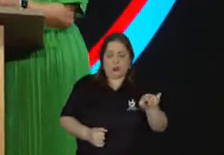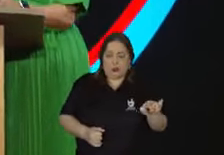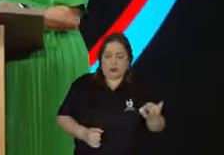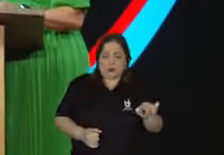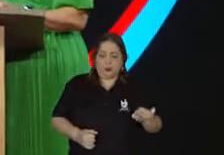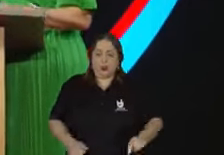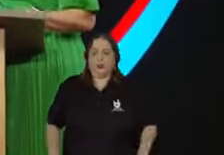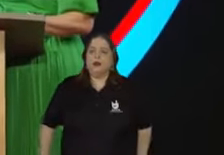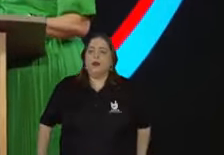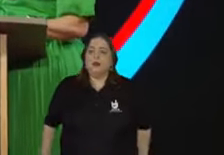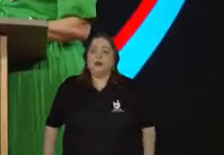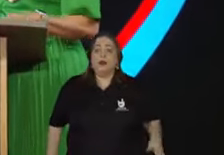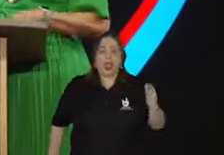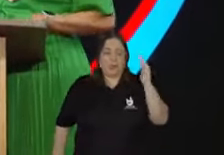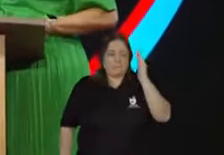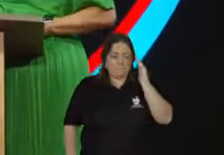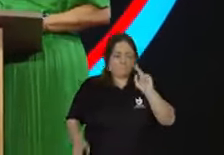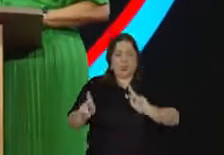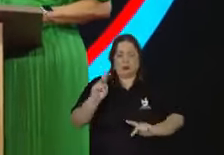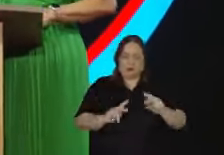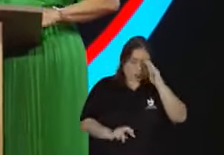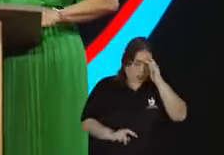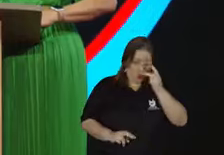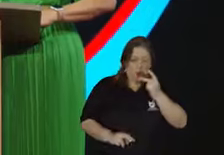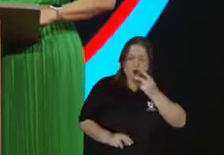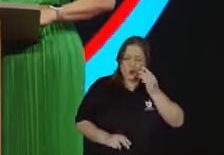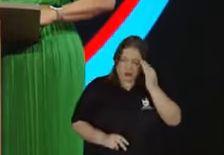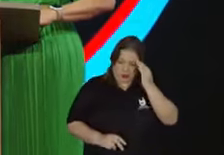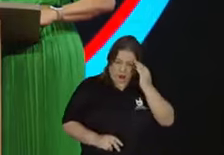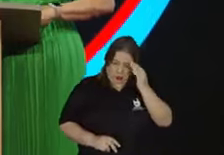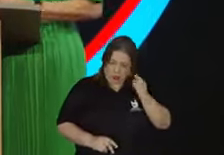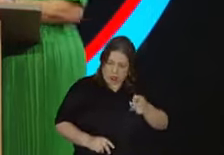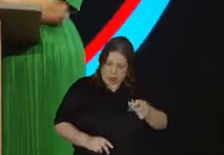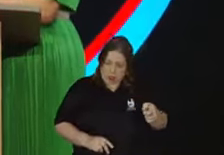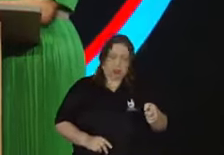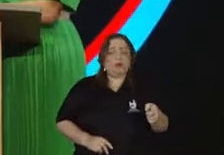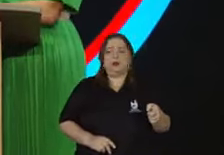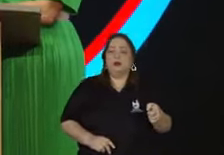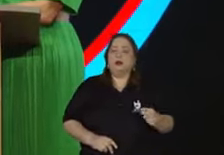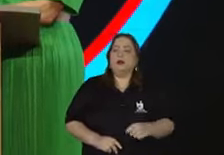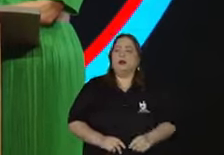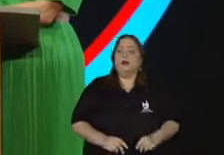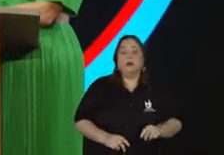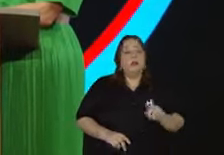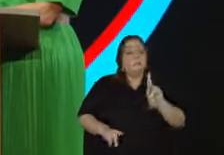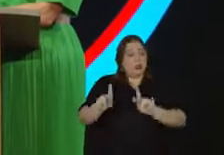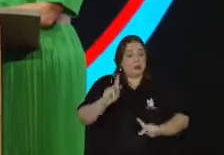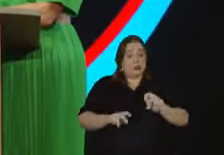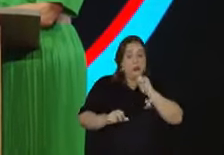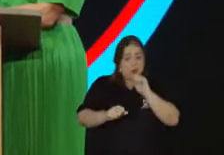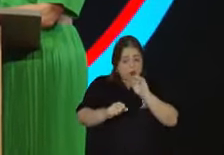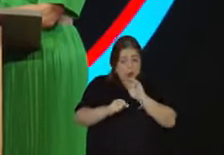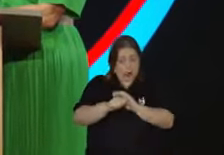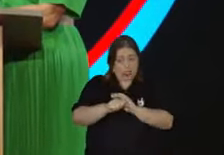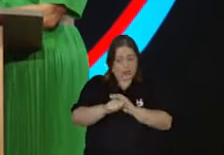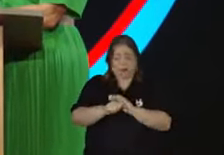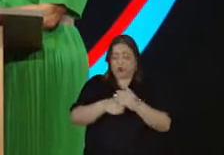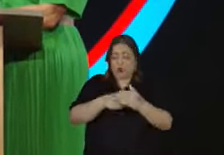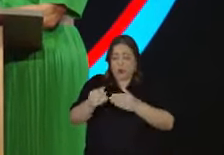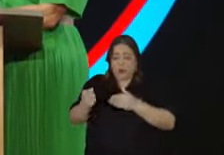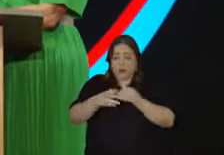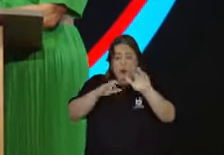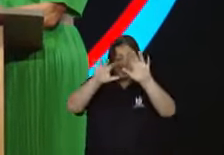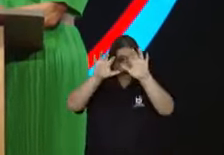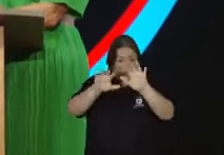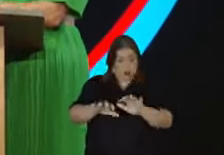ha sido conocido en las redes de esa manera. So, ya saben los que tienen el compromiso que ahí, a pesar de la lluvia, que se va a ir